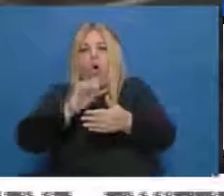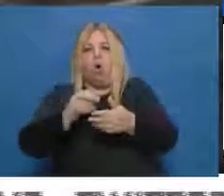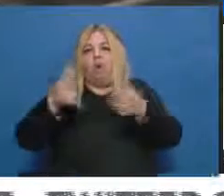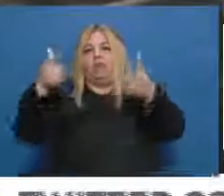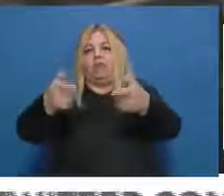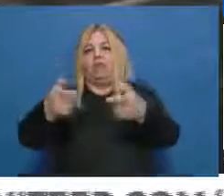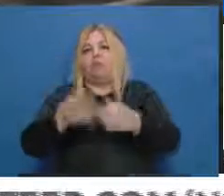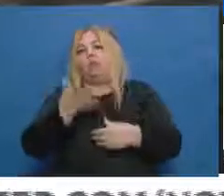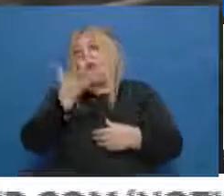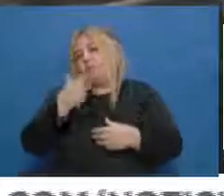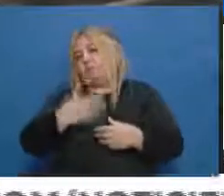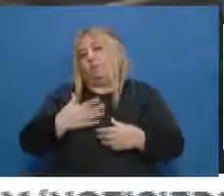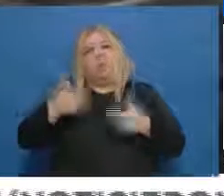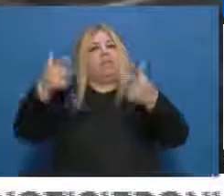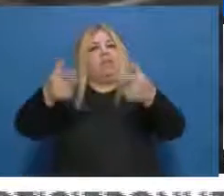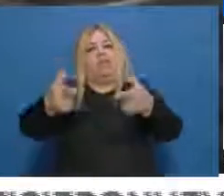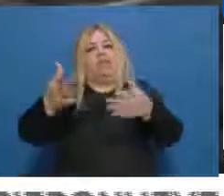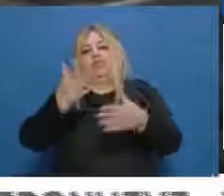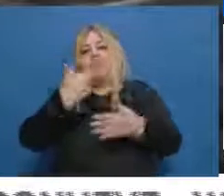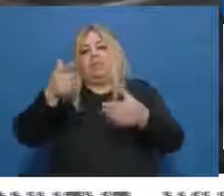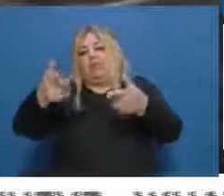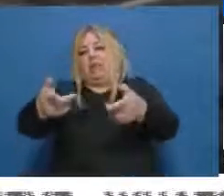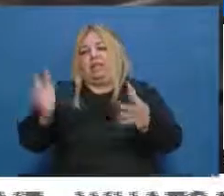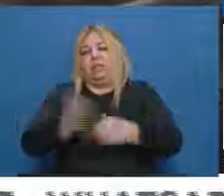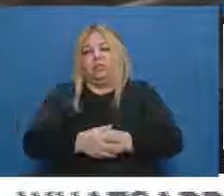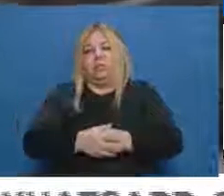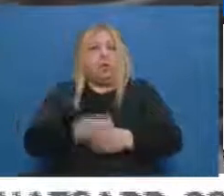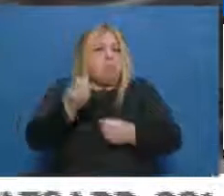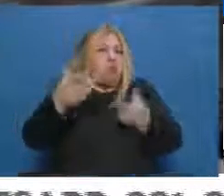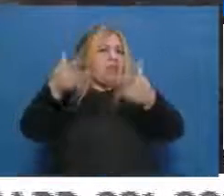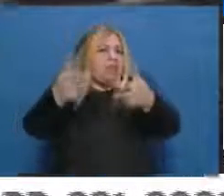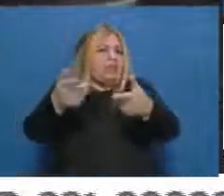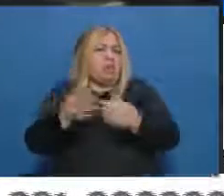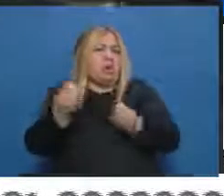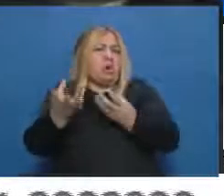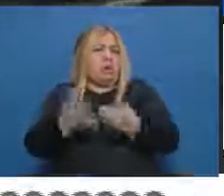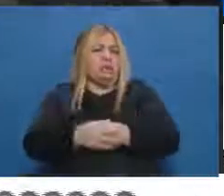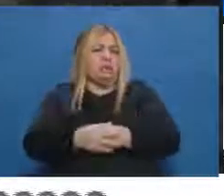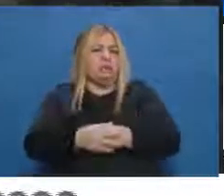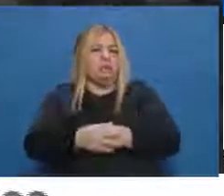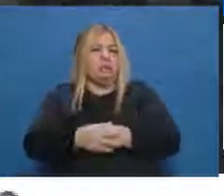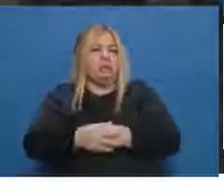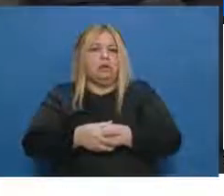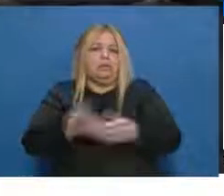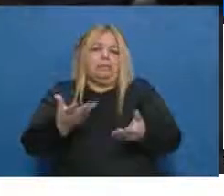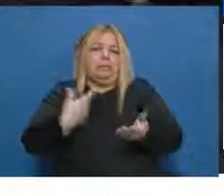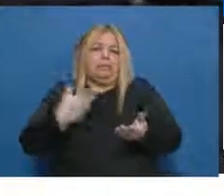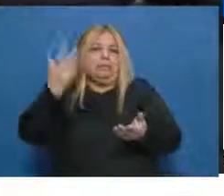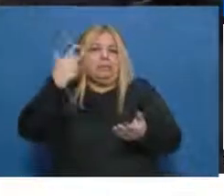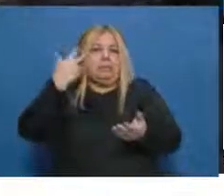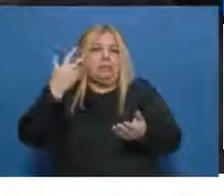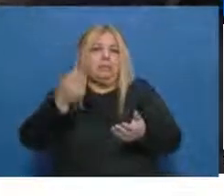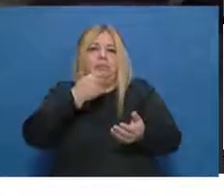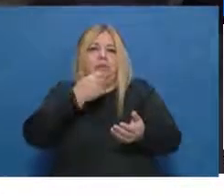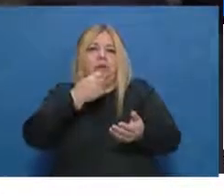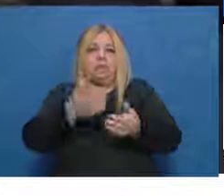Bueno, ¿por qué delantero, Marcelo? Me parece que en este momento, si hablamos del Messi actual, quizás se tira unos metros atrás y bueno,